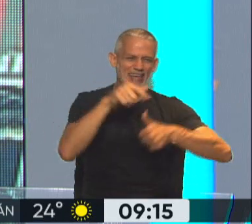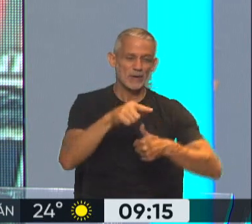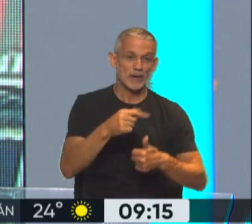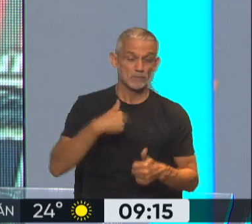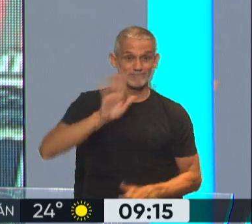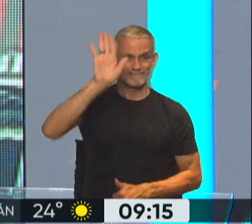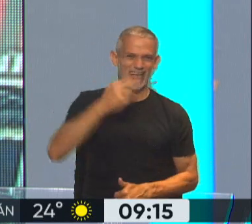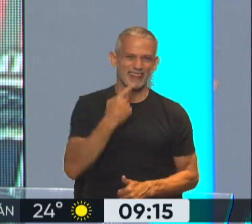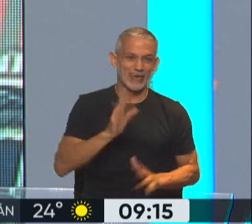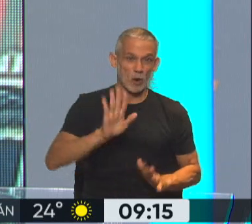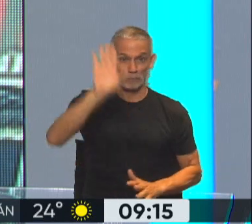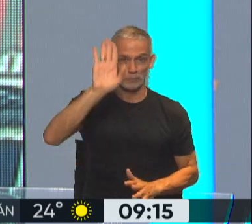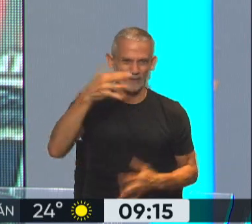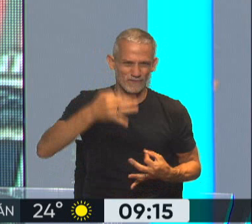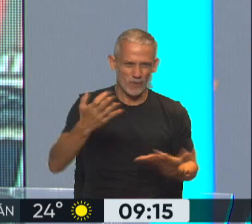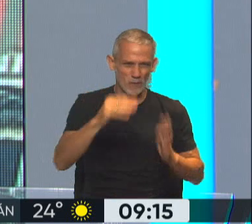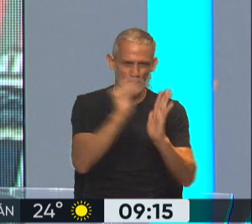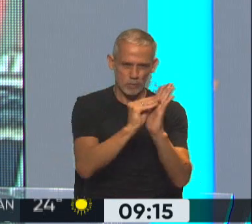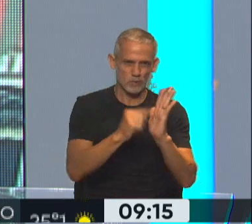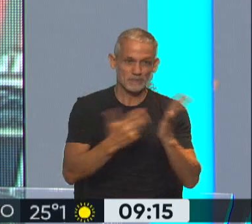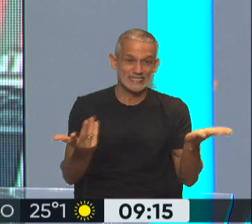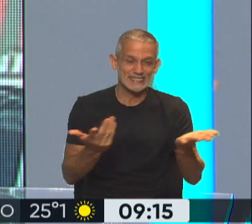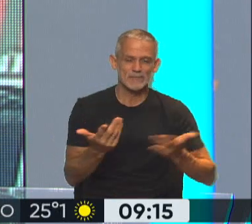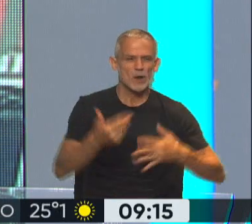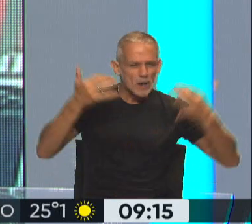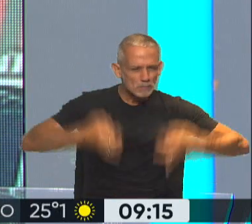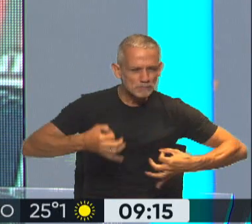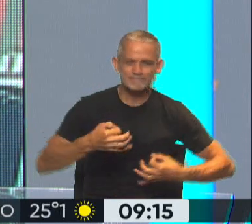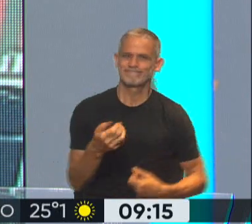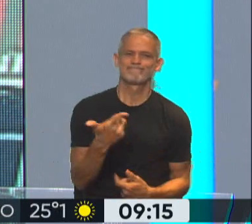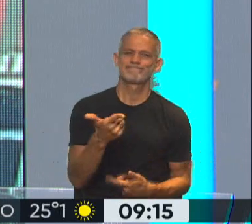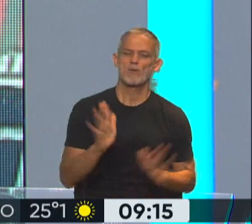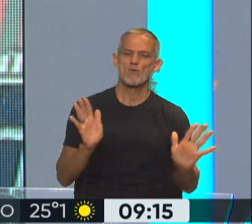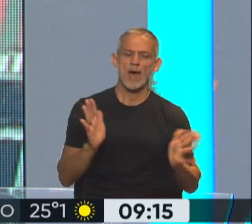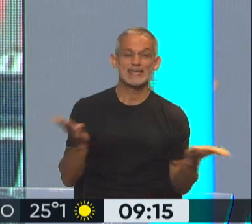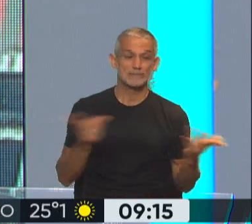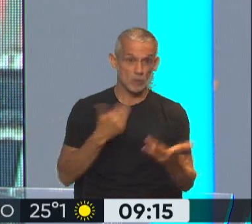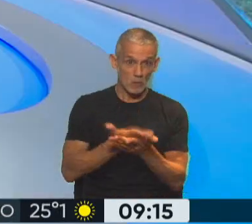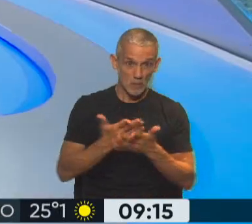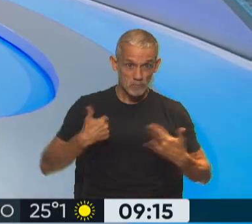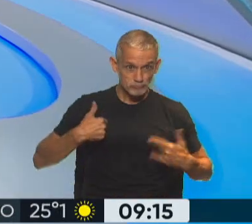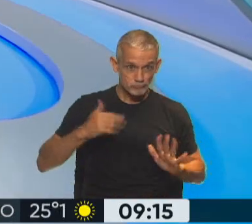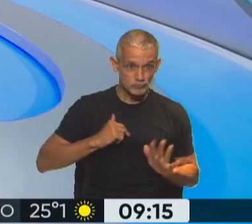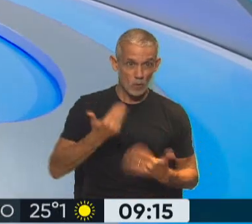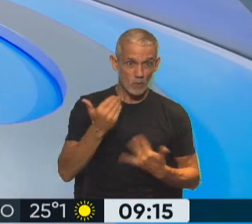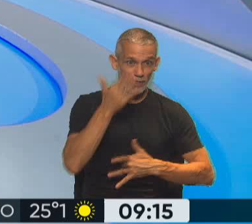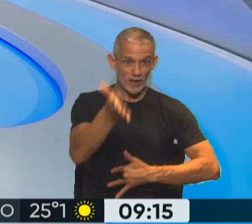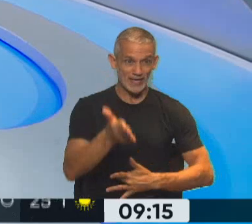el único candidato por ahora formal pero no hay total certeza de que es de que ese sea